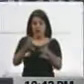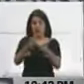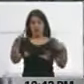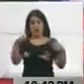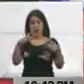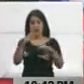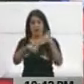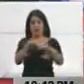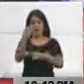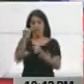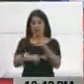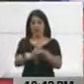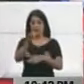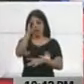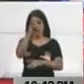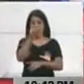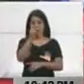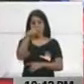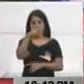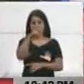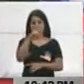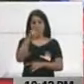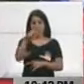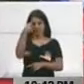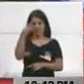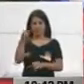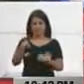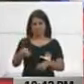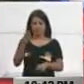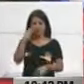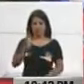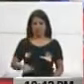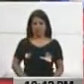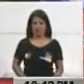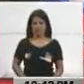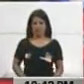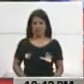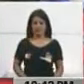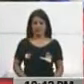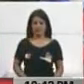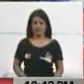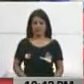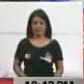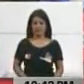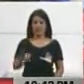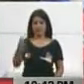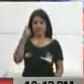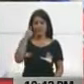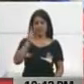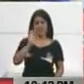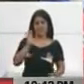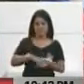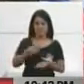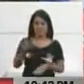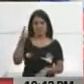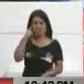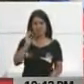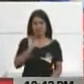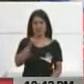cuenta dónde terminó Teodoro Petkoff y sabe por qué hacía eso. Ya uno sabe por qué él hacía esas cosas. Vean